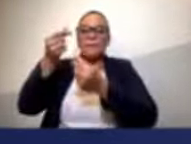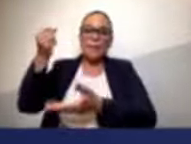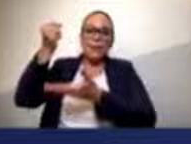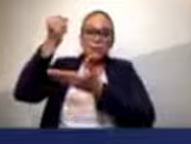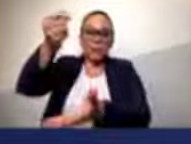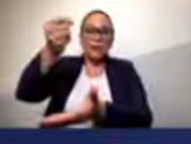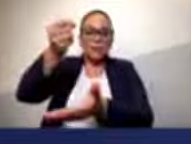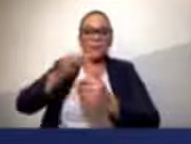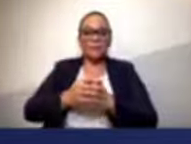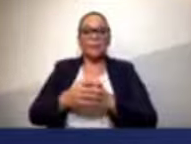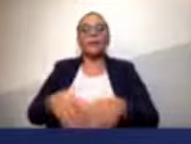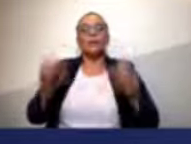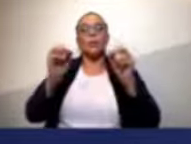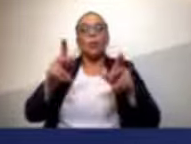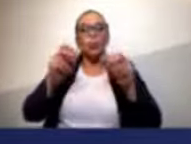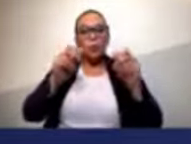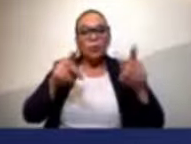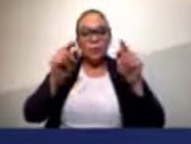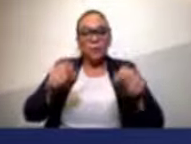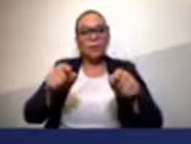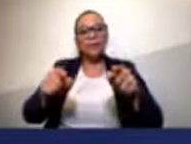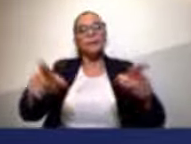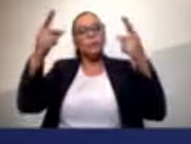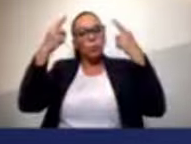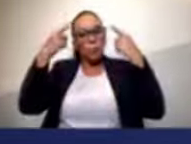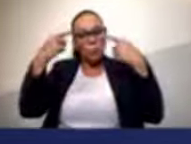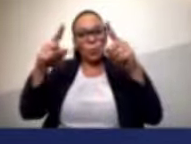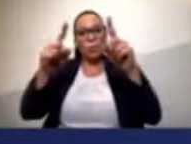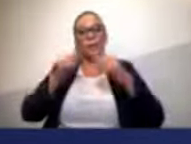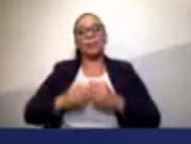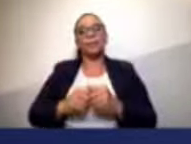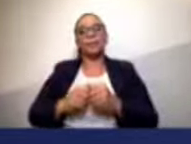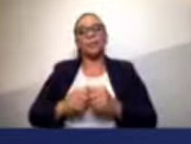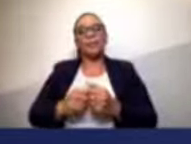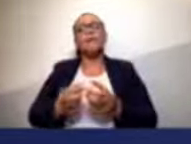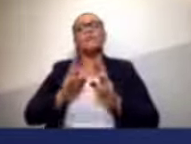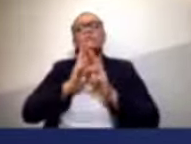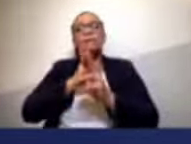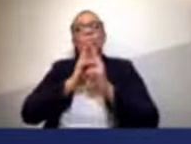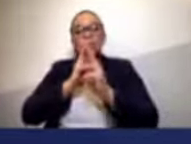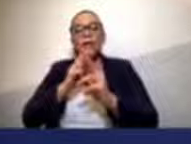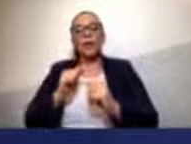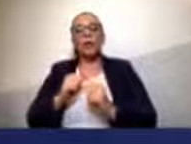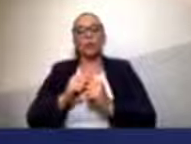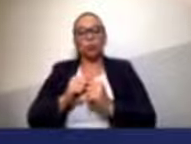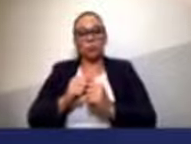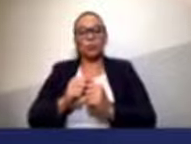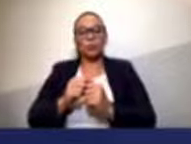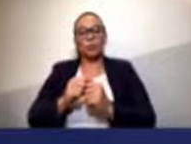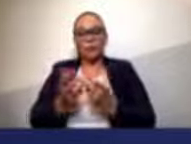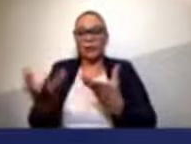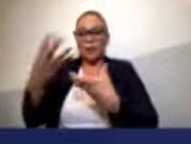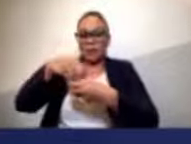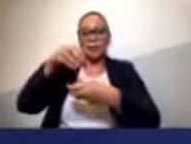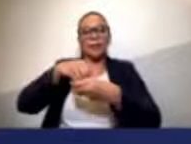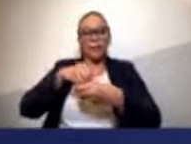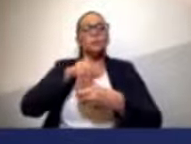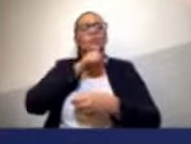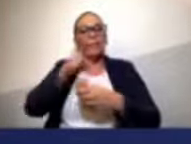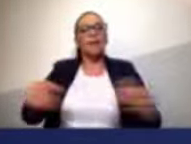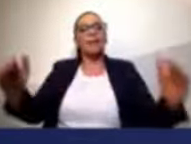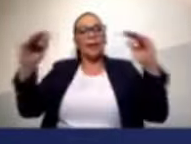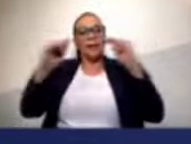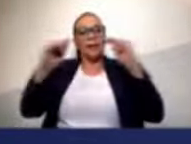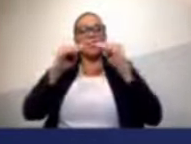esas oportunidades lleven a resultados de destrucción del ingreso que sean verdaderamente